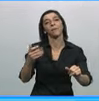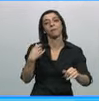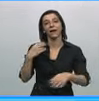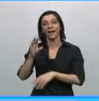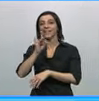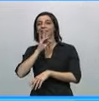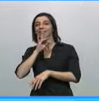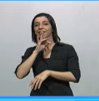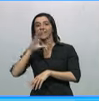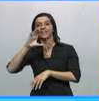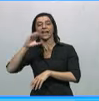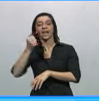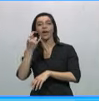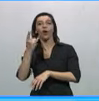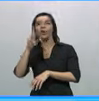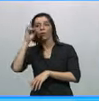No, bueno, pero